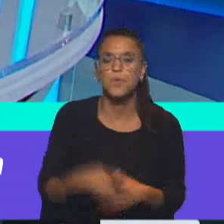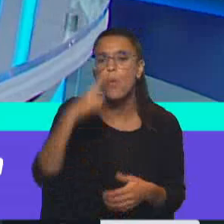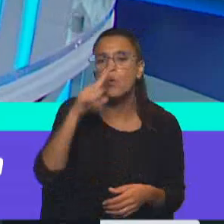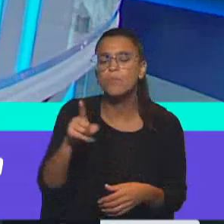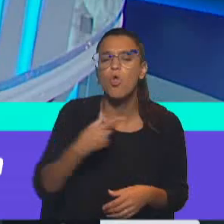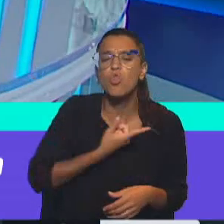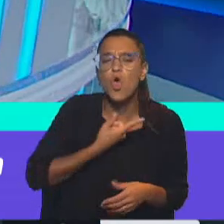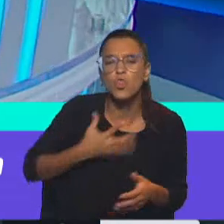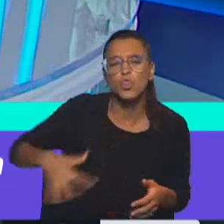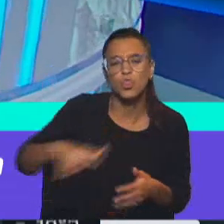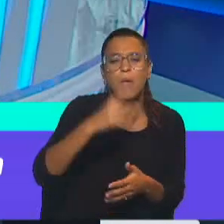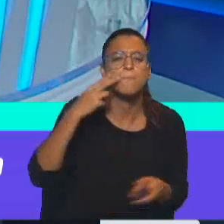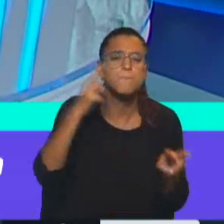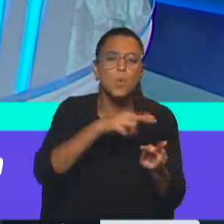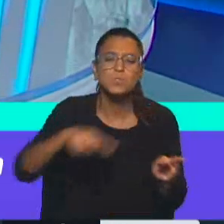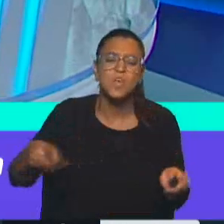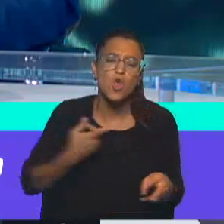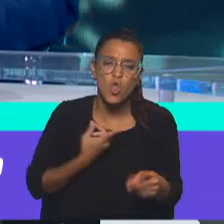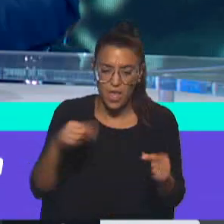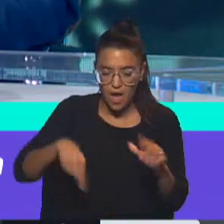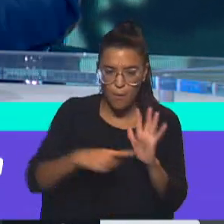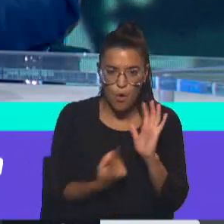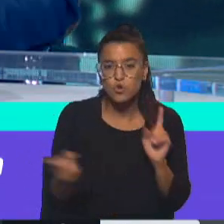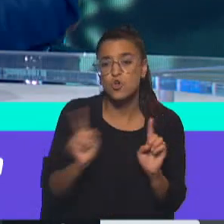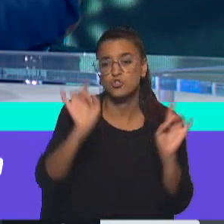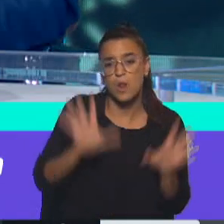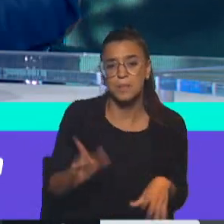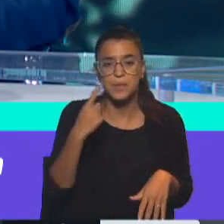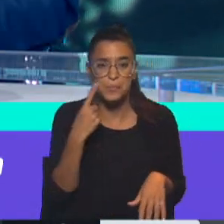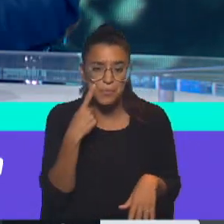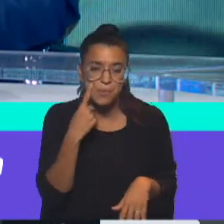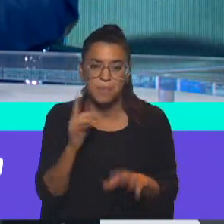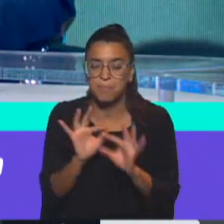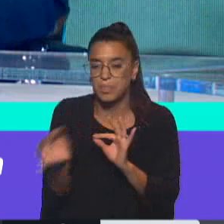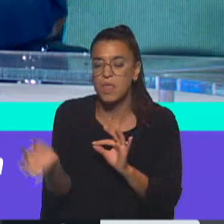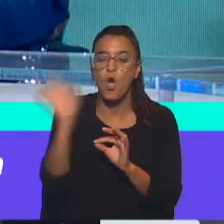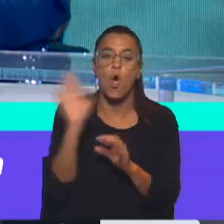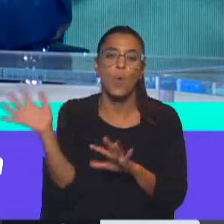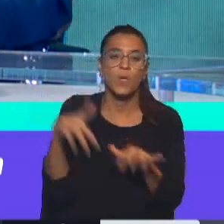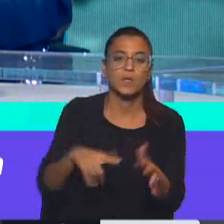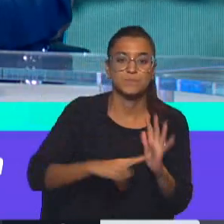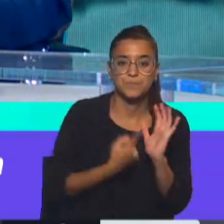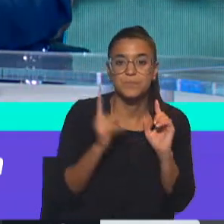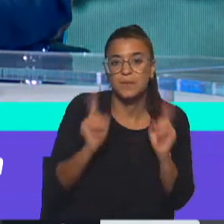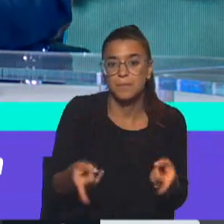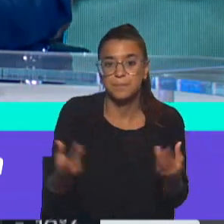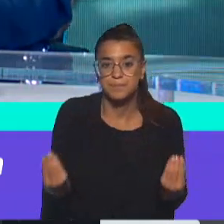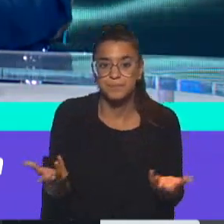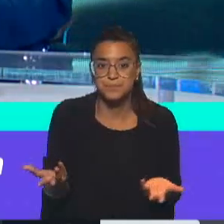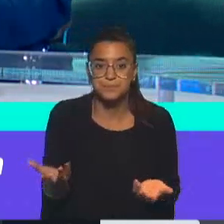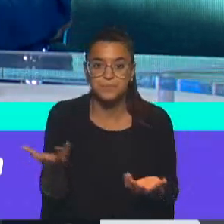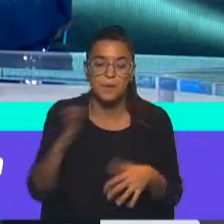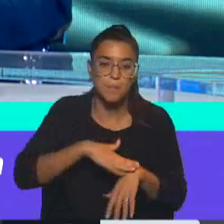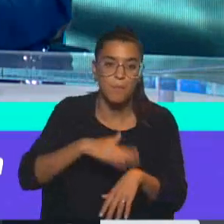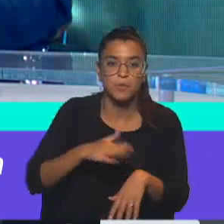¿dónde está ubicado el Museo del Holocausto aquí en la Ciudad de Buenos Aires? No solamente para quienes viven, para quienes vienen a la Ciudad de Buenos Aires, a propósito de que, bueno, es